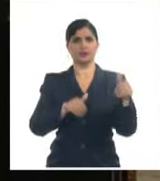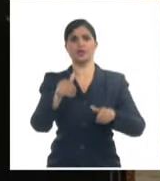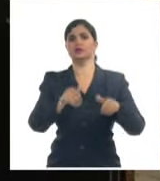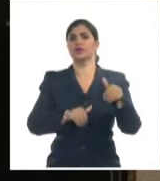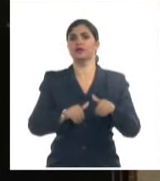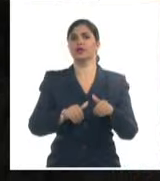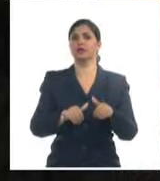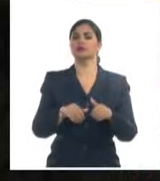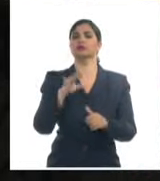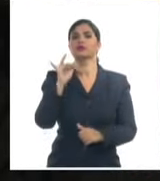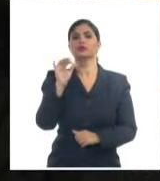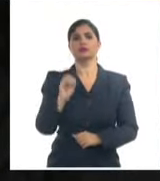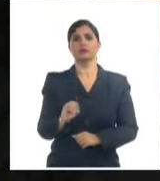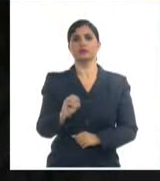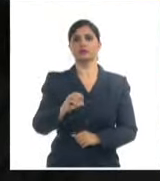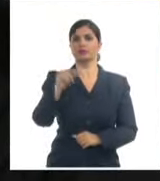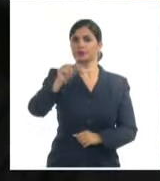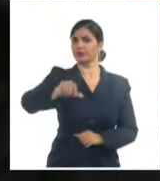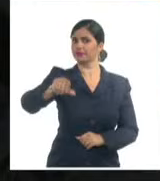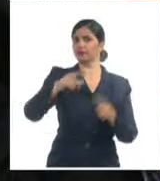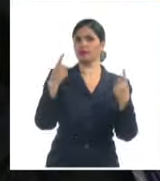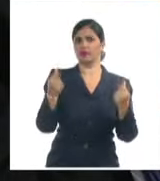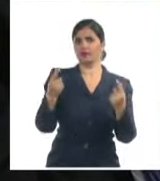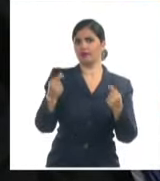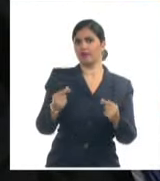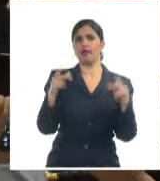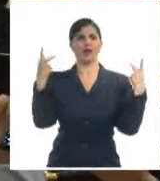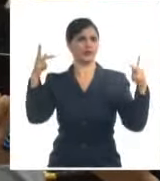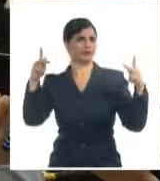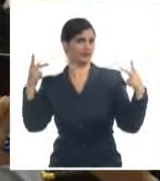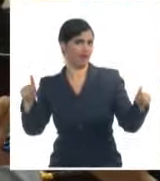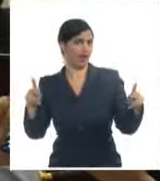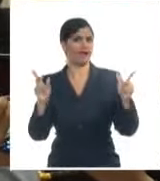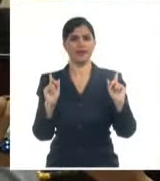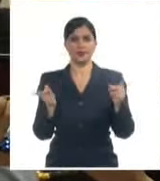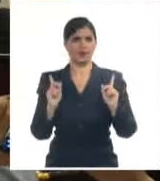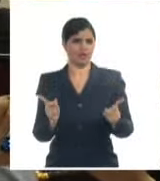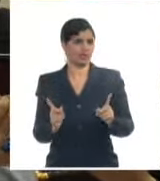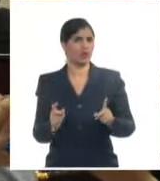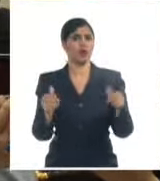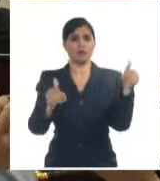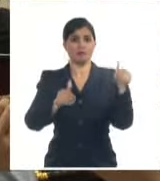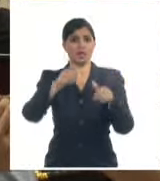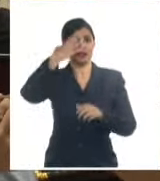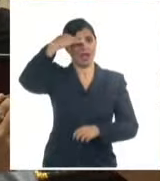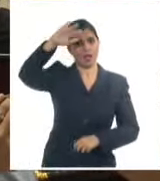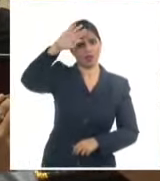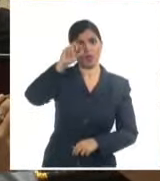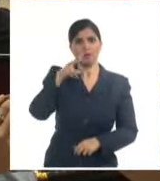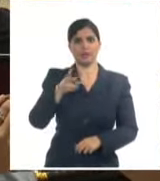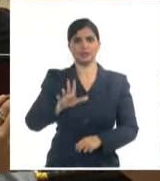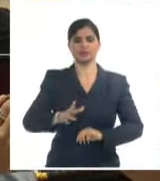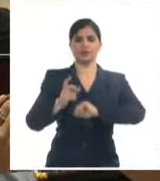70 economistas, académicos, expertos y políticos de 25 países de